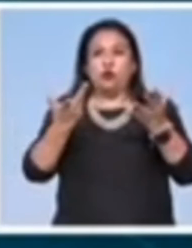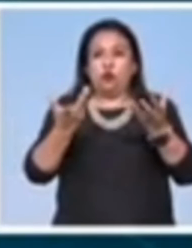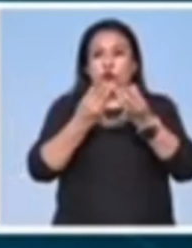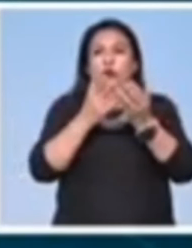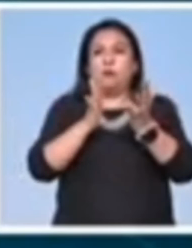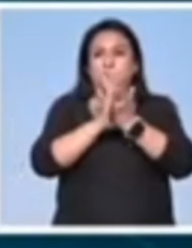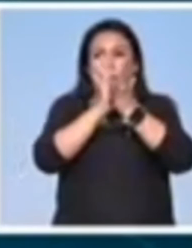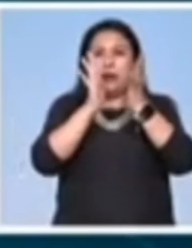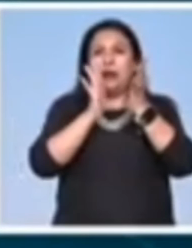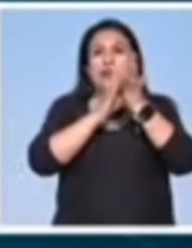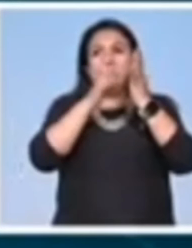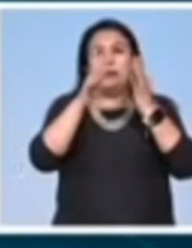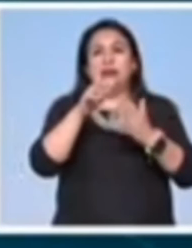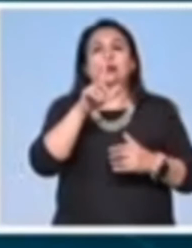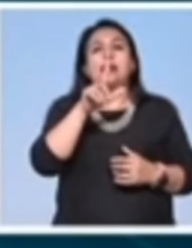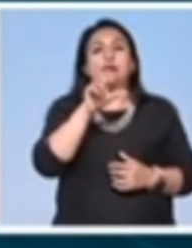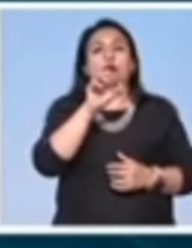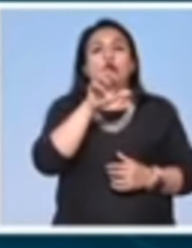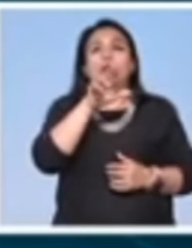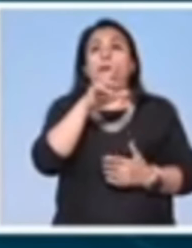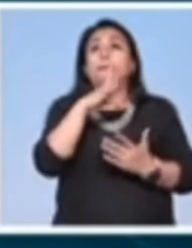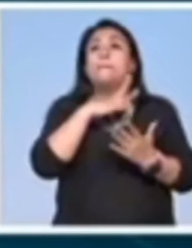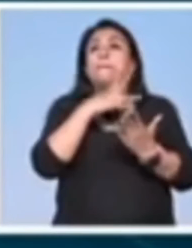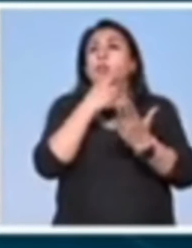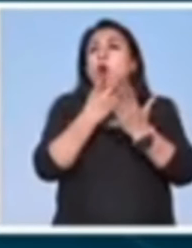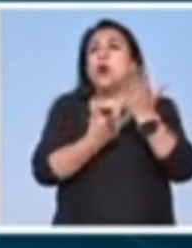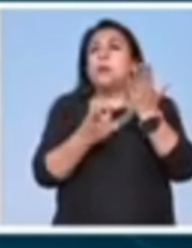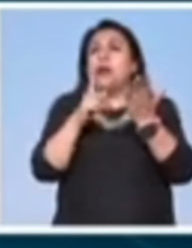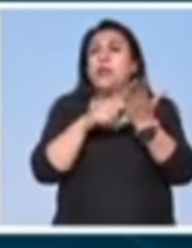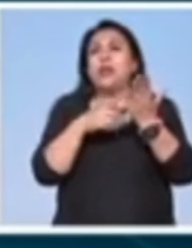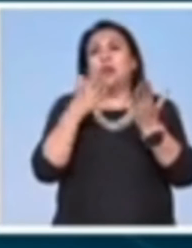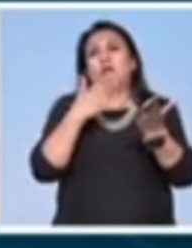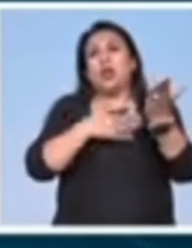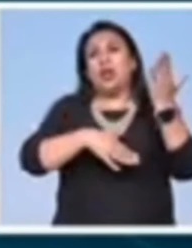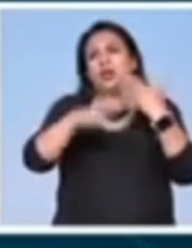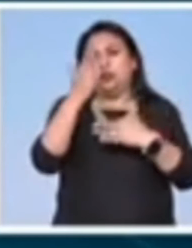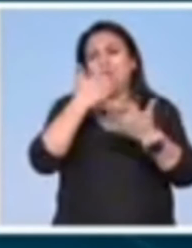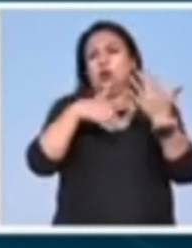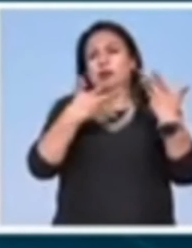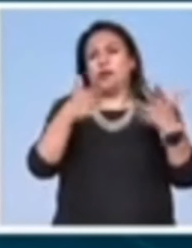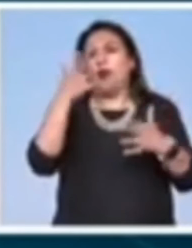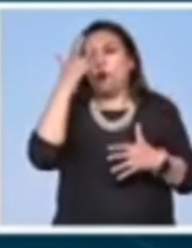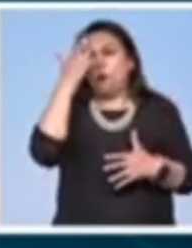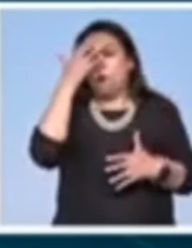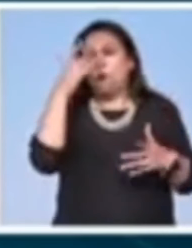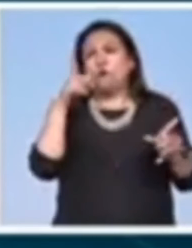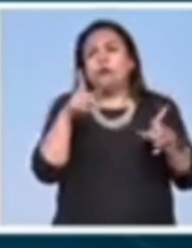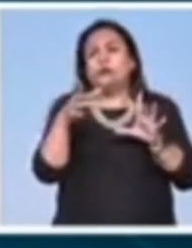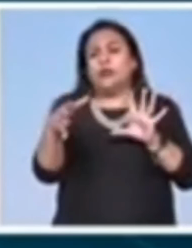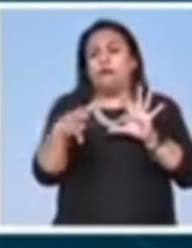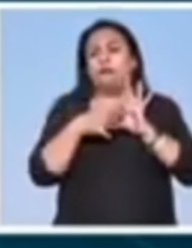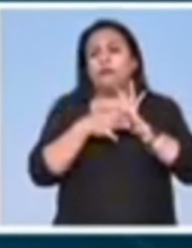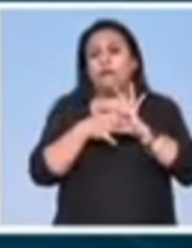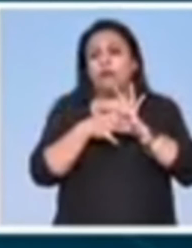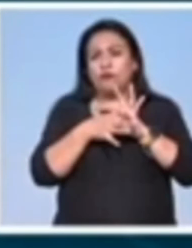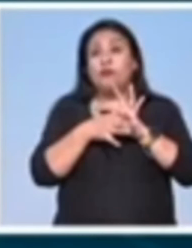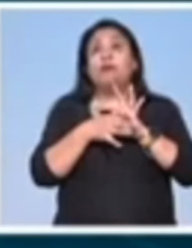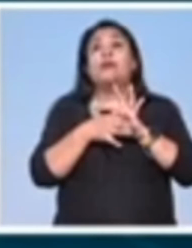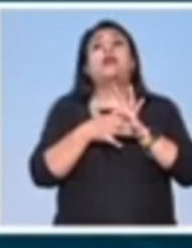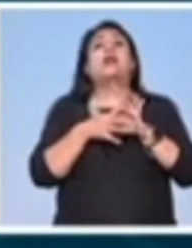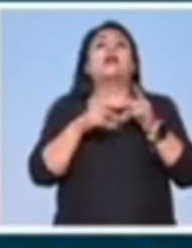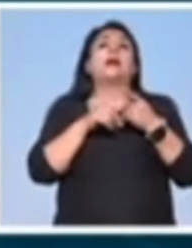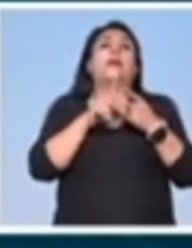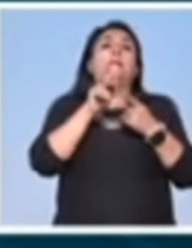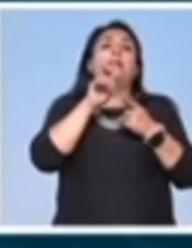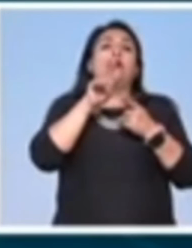colaboraré con la Sonora en un programa que incluye los éxitos que todos conocemos. Es música muy cercana a nosotros, Perfume